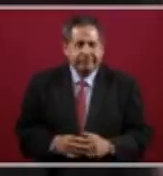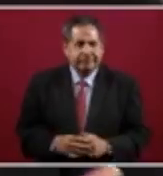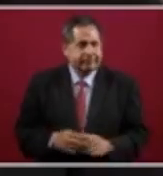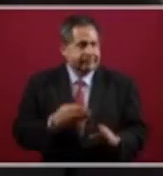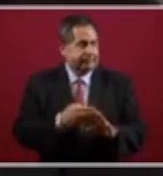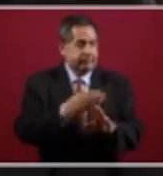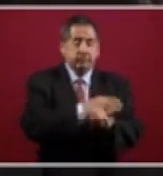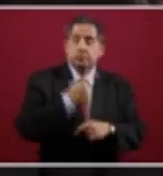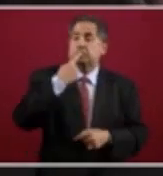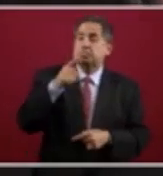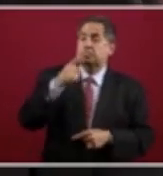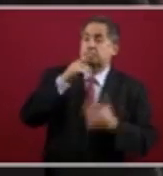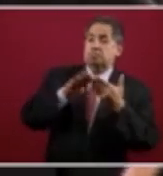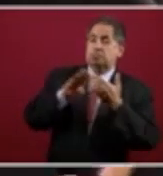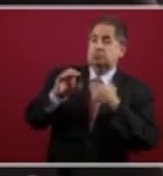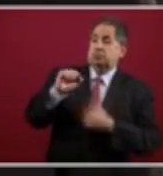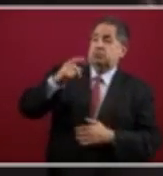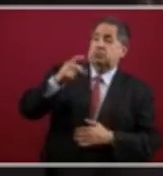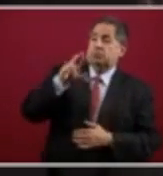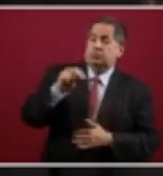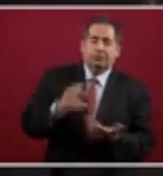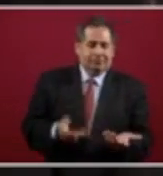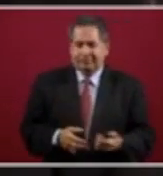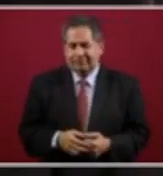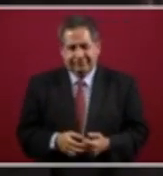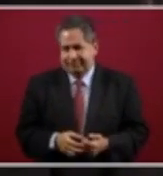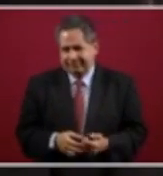está esto? Es interesante,